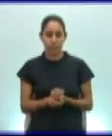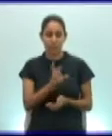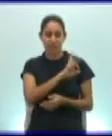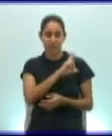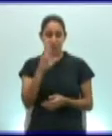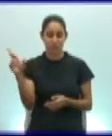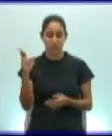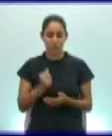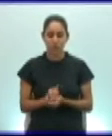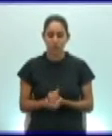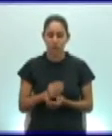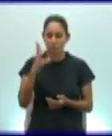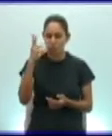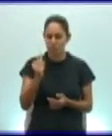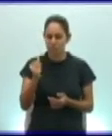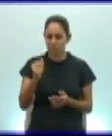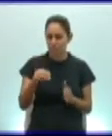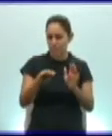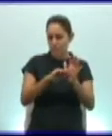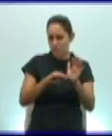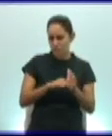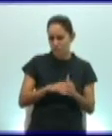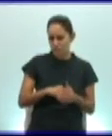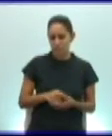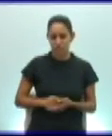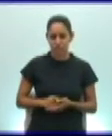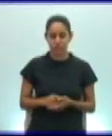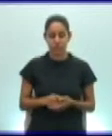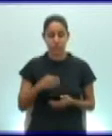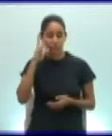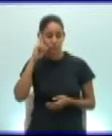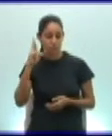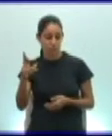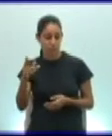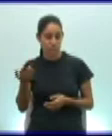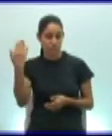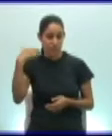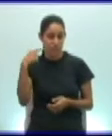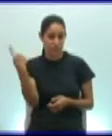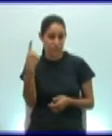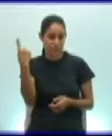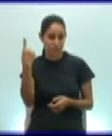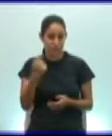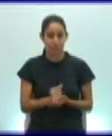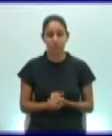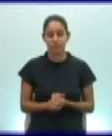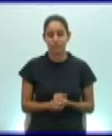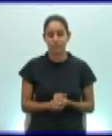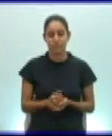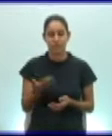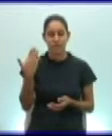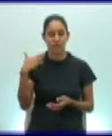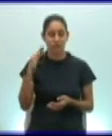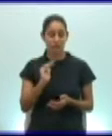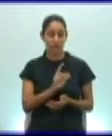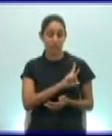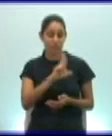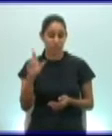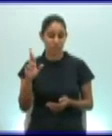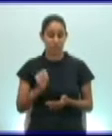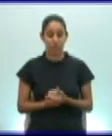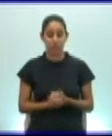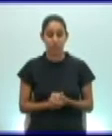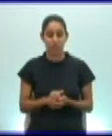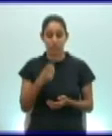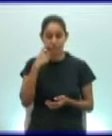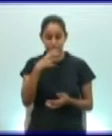trabajado? Recuerden la primera ley de reforma agraria, recuerden el proceso de nacionalizaciones para tomar dos ejemplos claves en todo